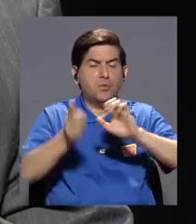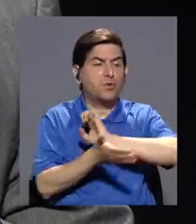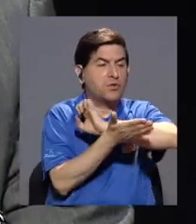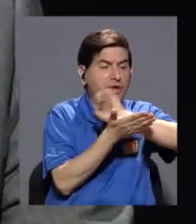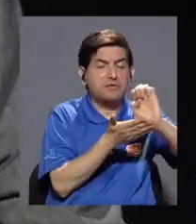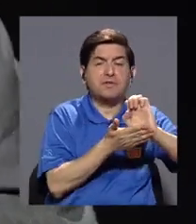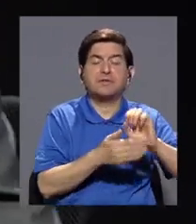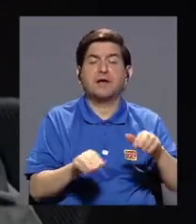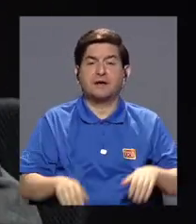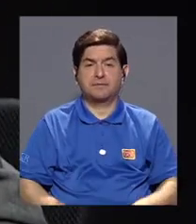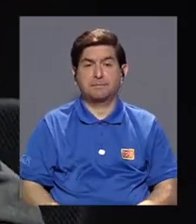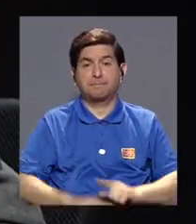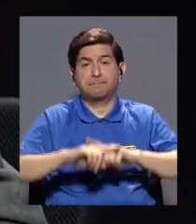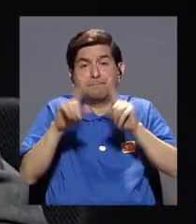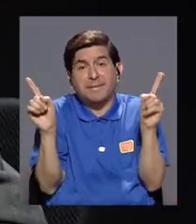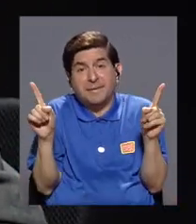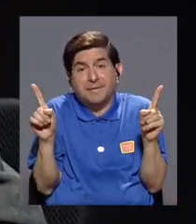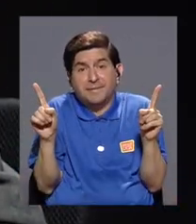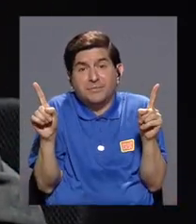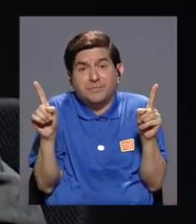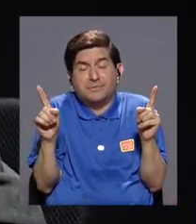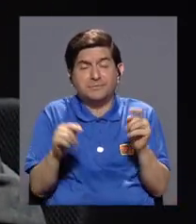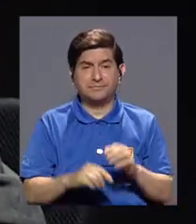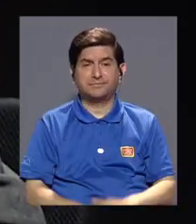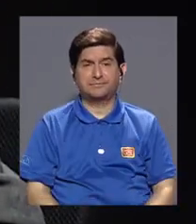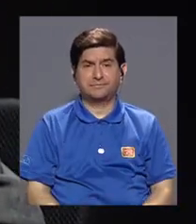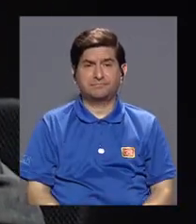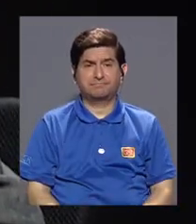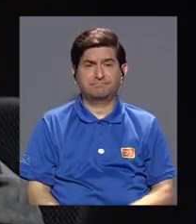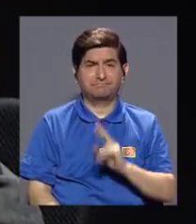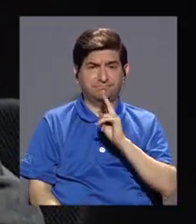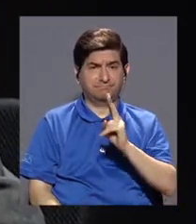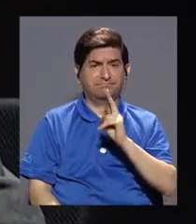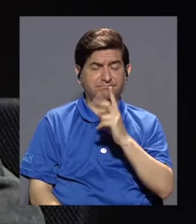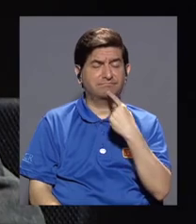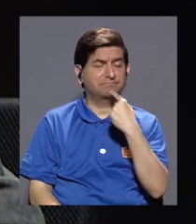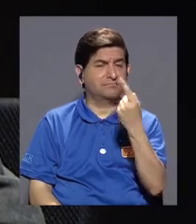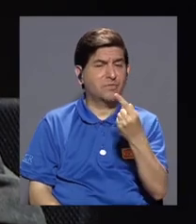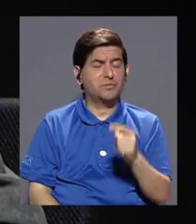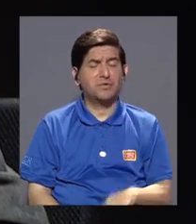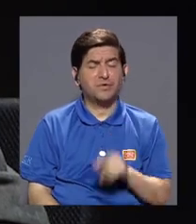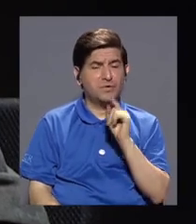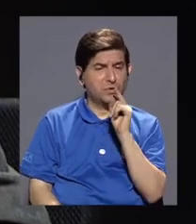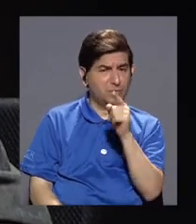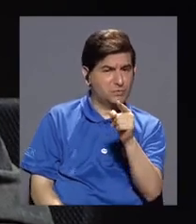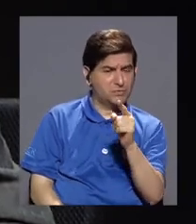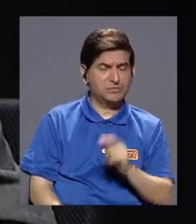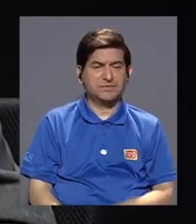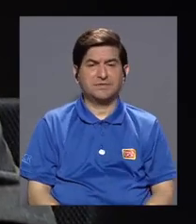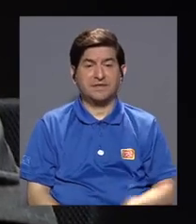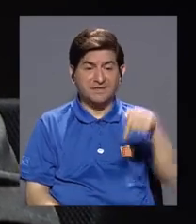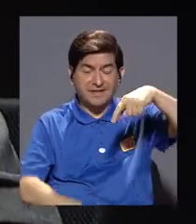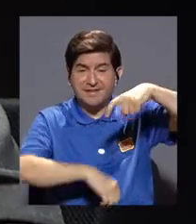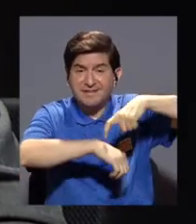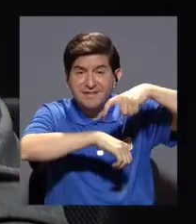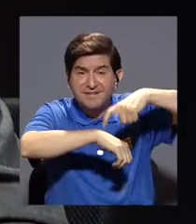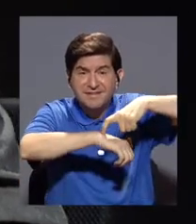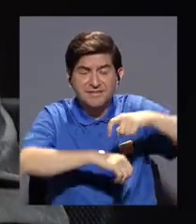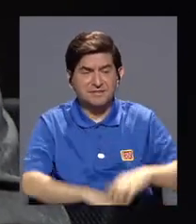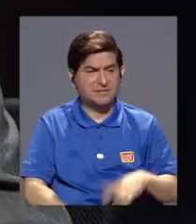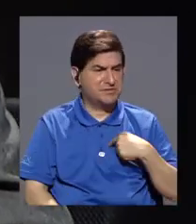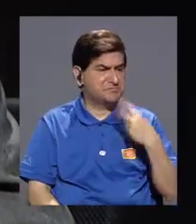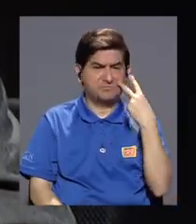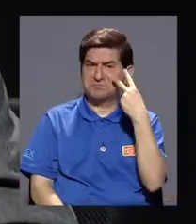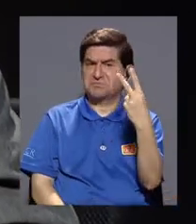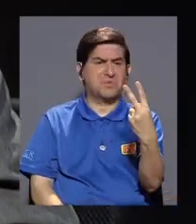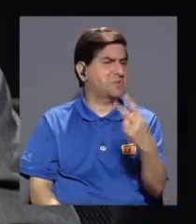puede evitar. Pero, bueno, ciertamente, como decís vos, en este momento no